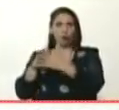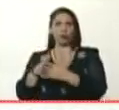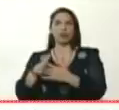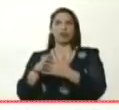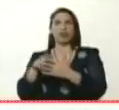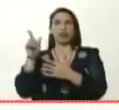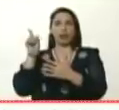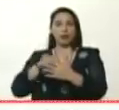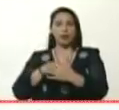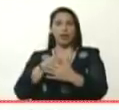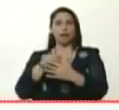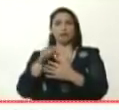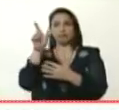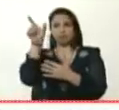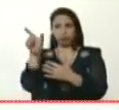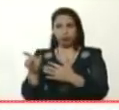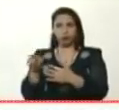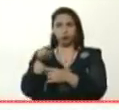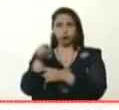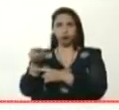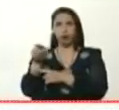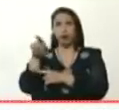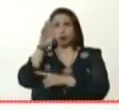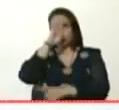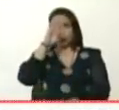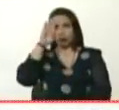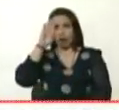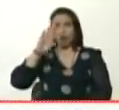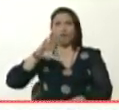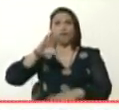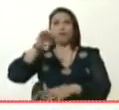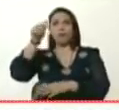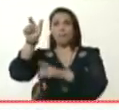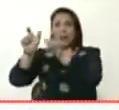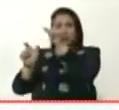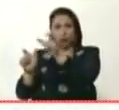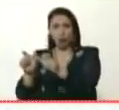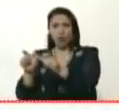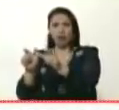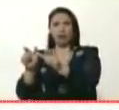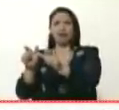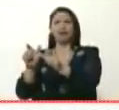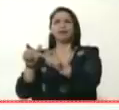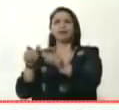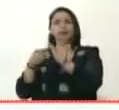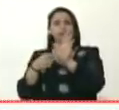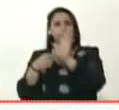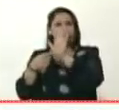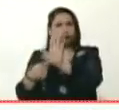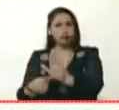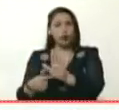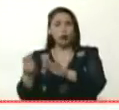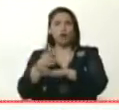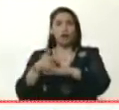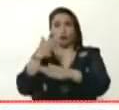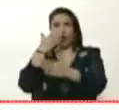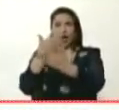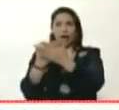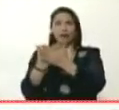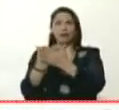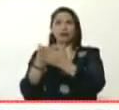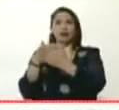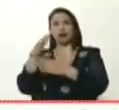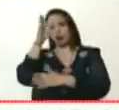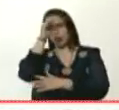se le señaló a usted como figura que representó al gobierno ante Donald Trump. ¿Existió o no existió esta reunión? ¿Y